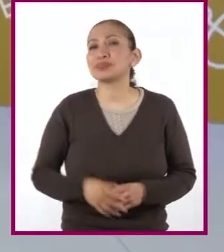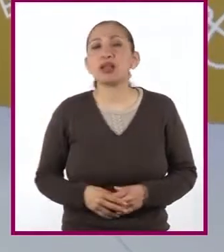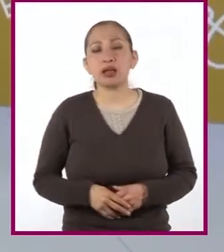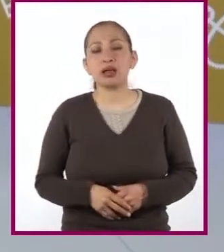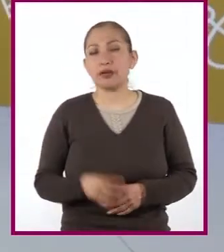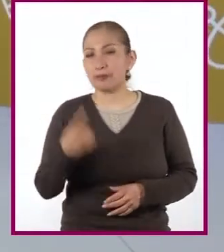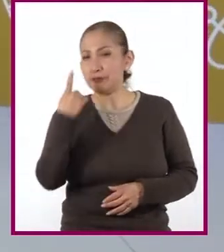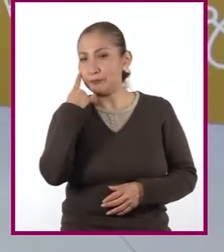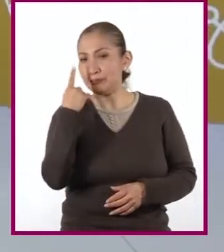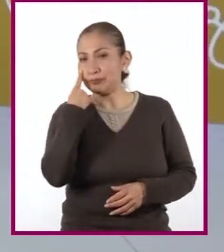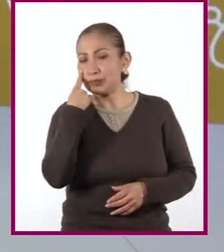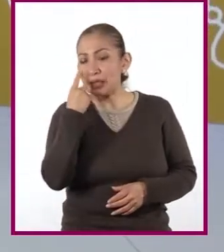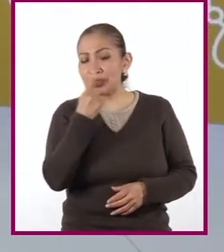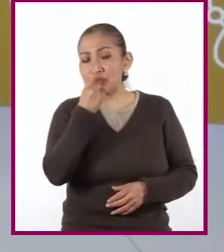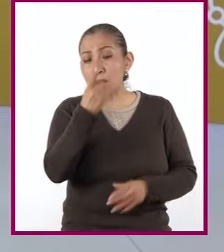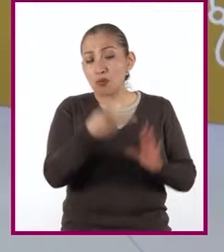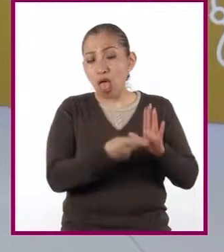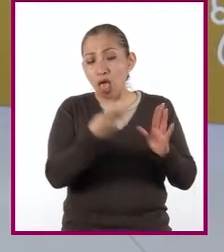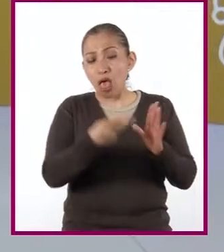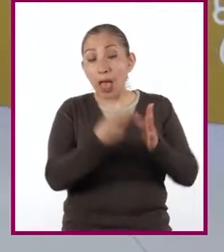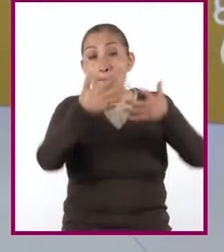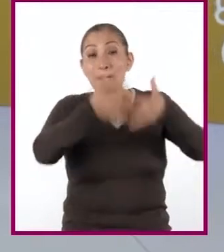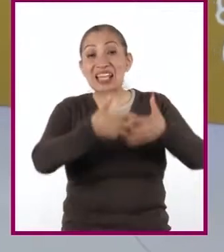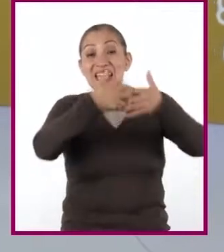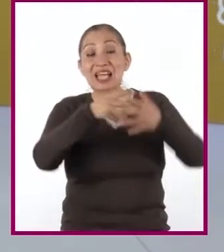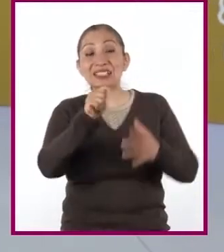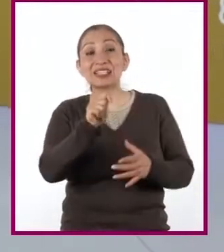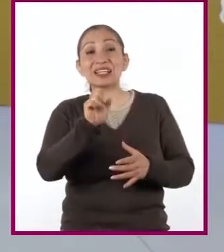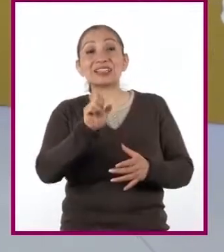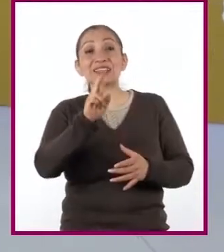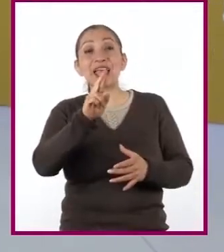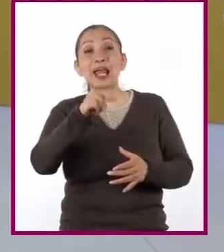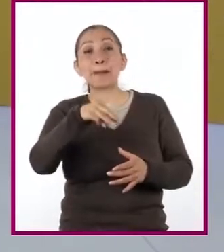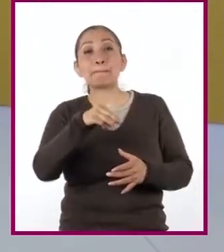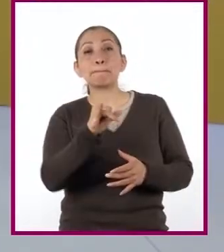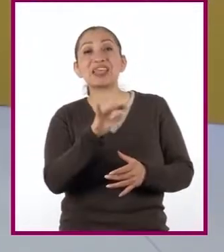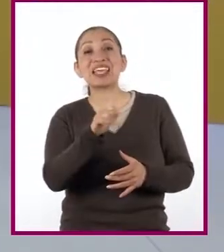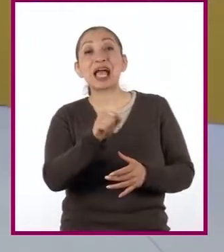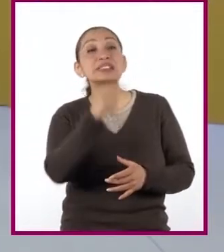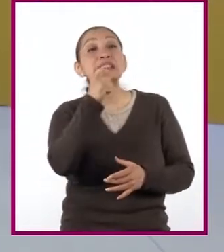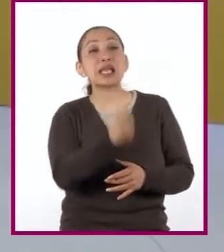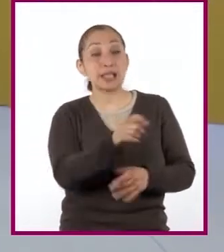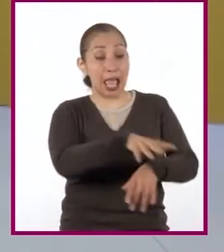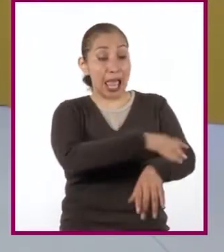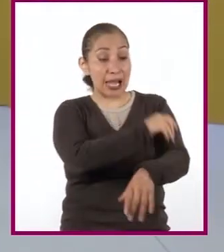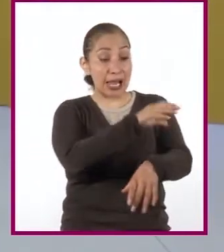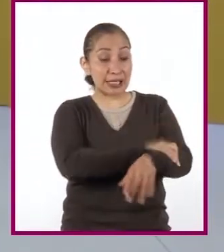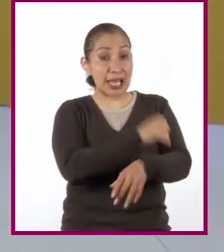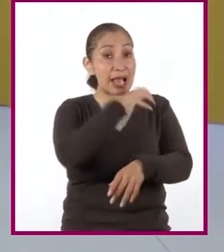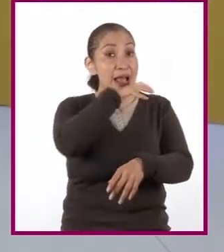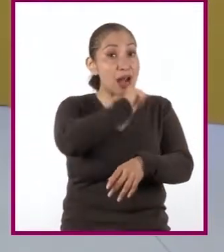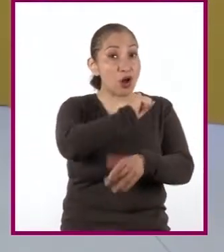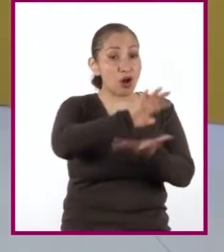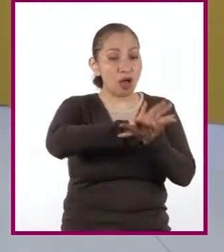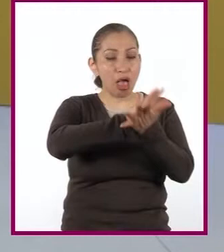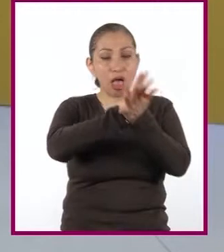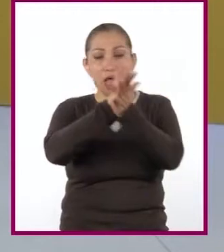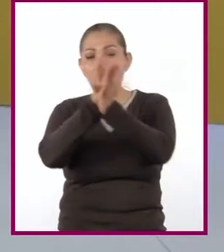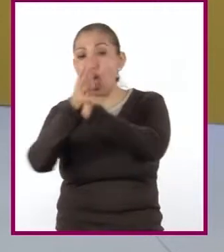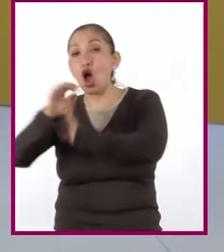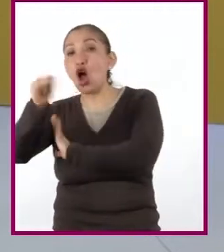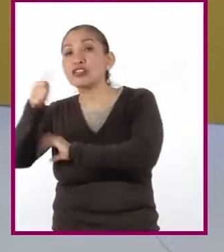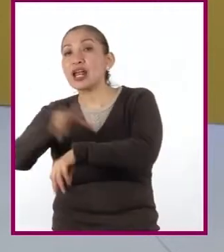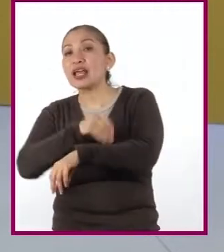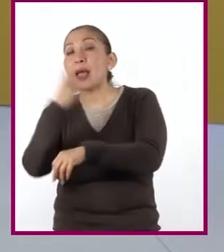De hecho, hablamos mucho sobre las máquinas térmicas, las que transforman la energía térmica en otra para